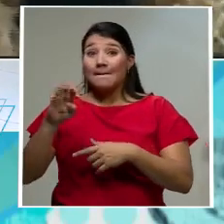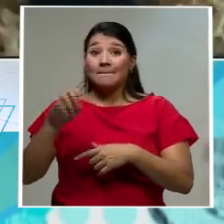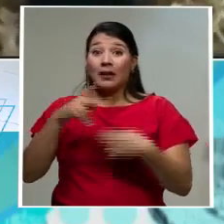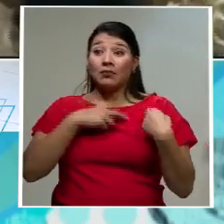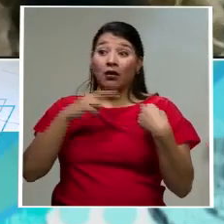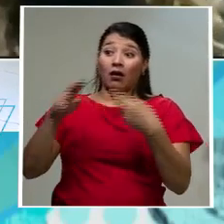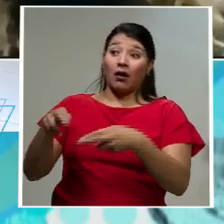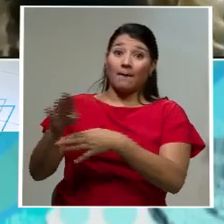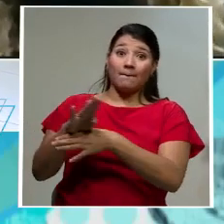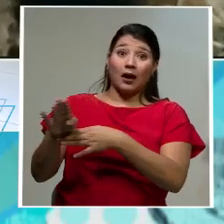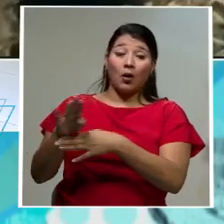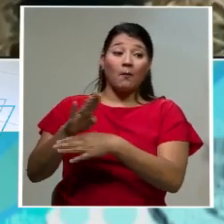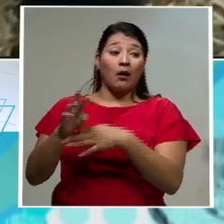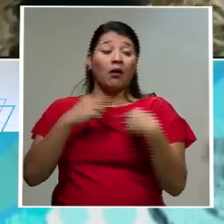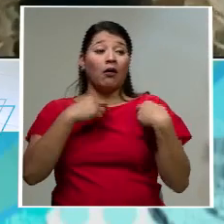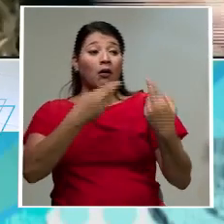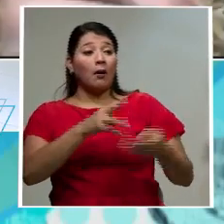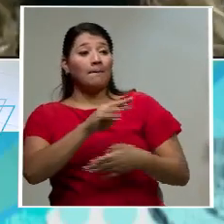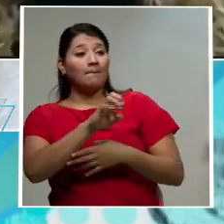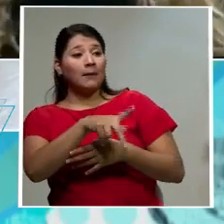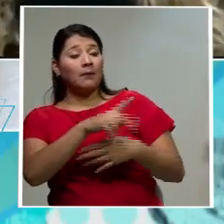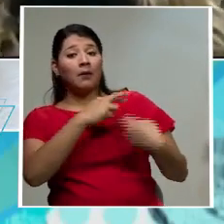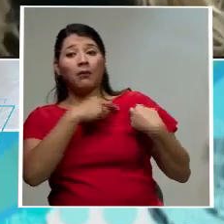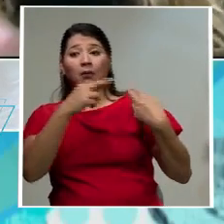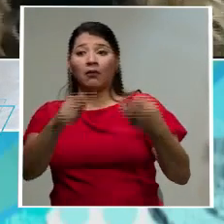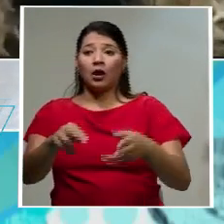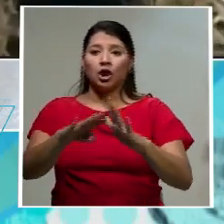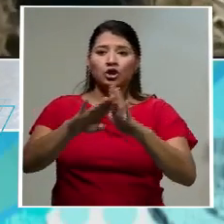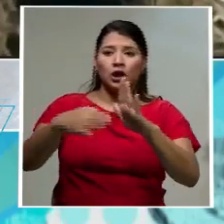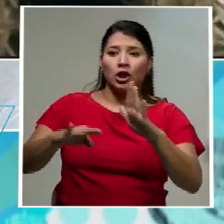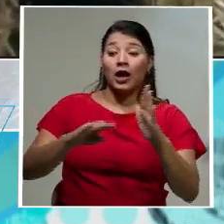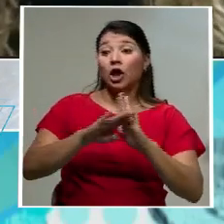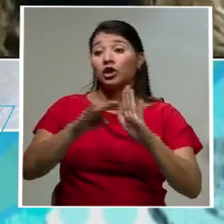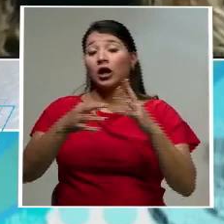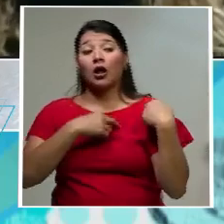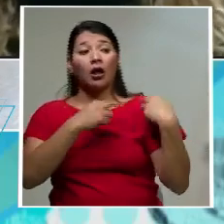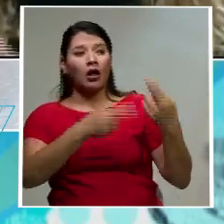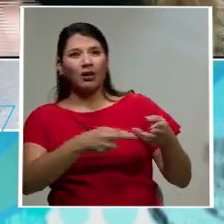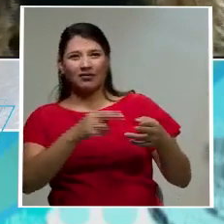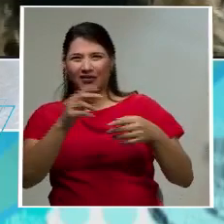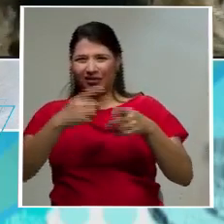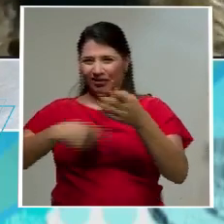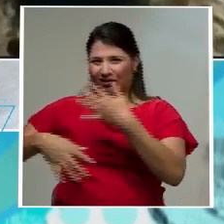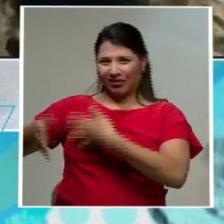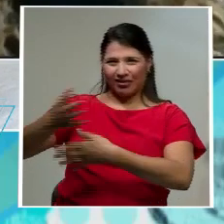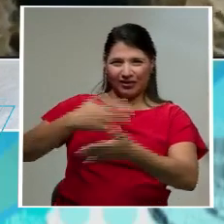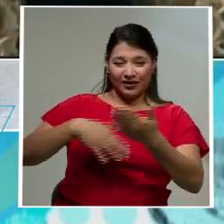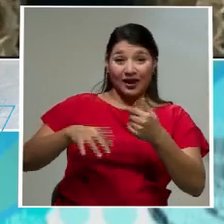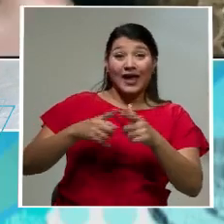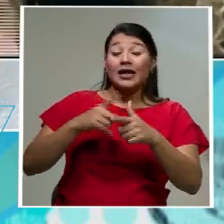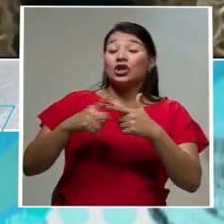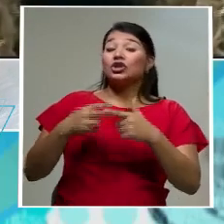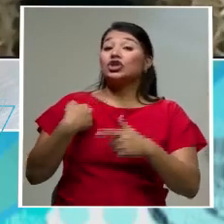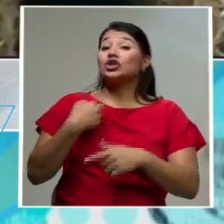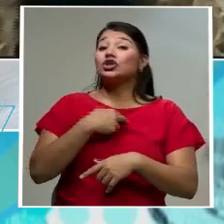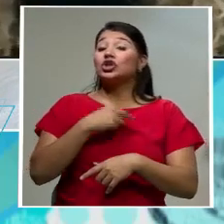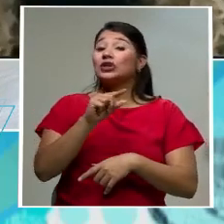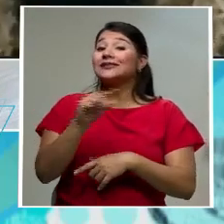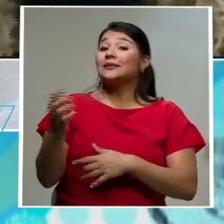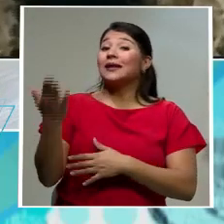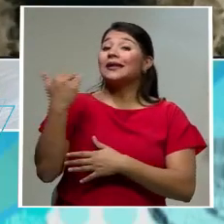que hicimos la semana anterior fue sentar a todas las partes. Hablo de el Ministerio de Hacienda, que tenía también